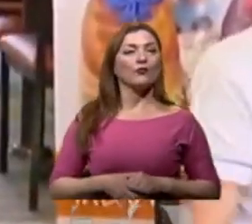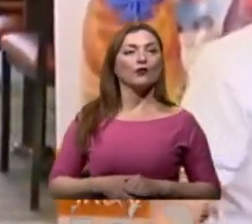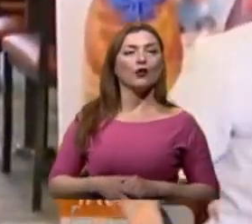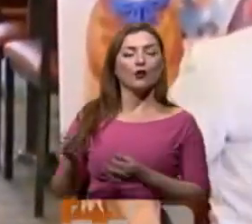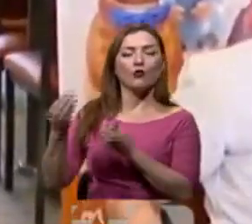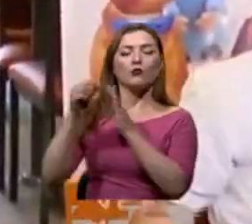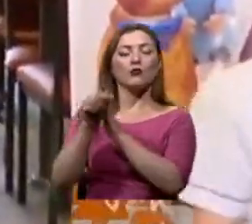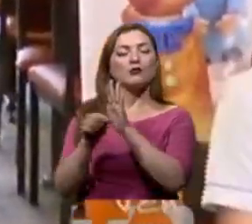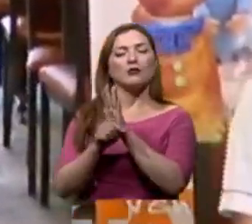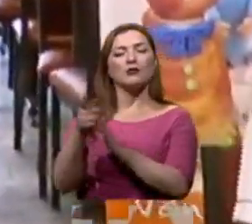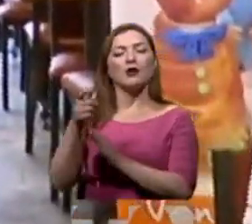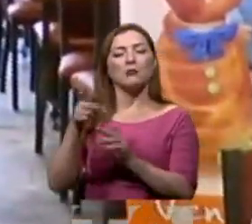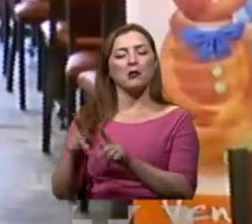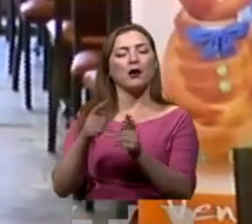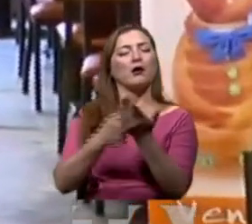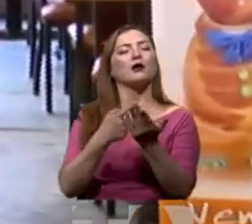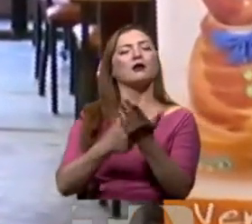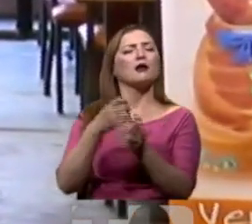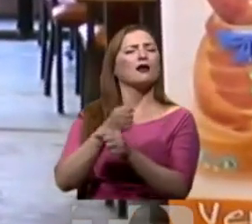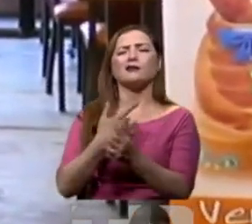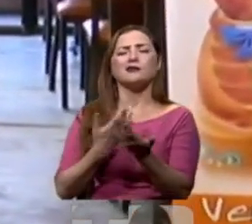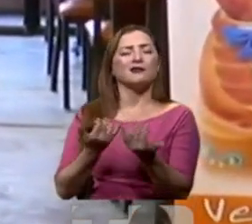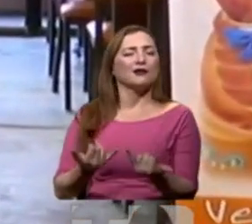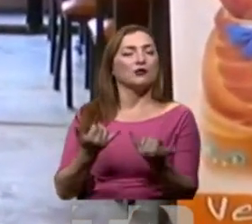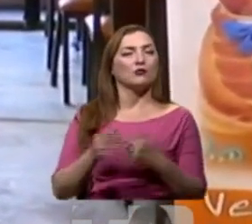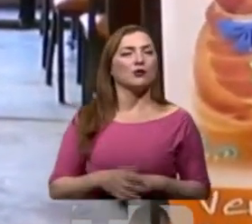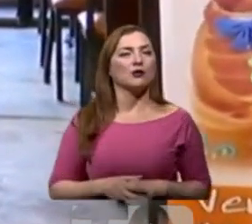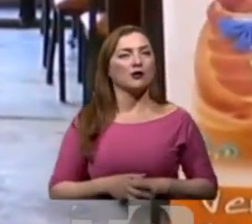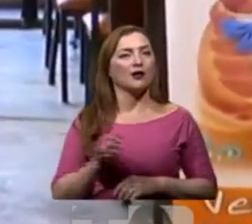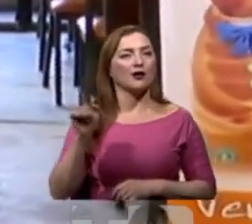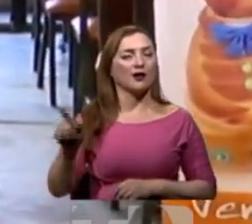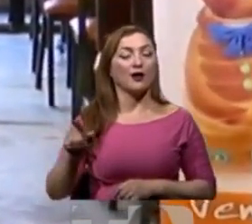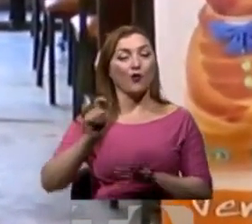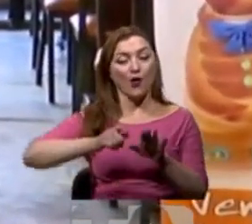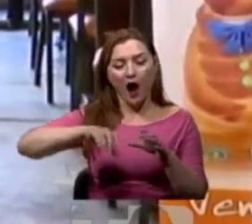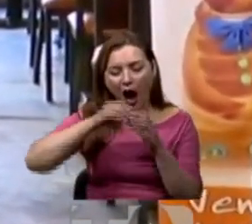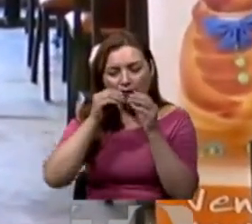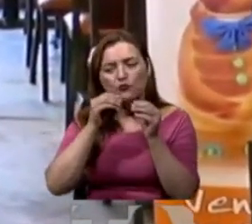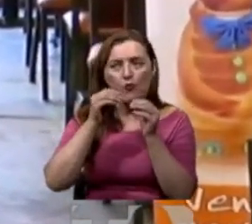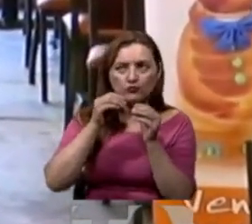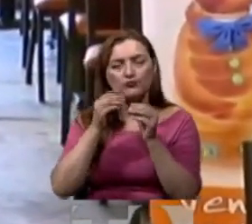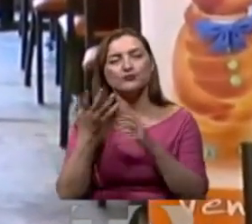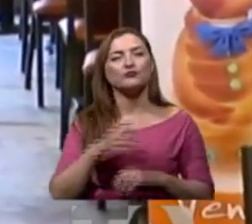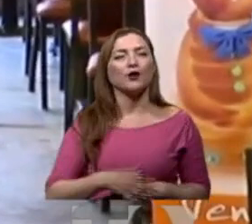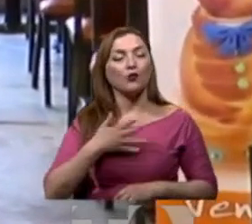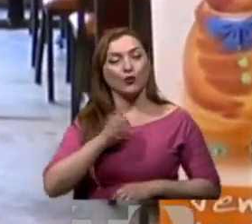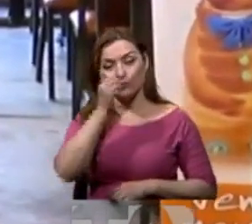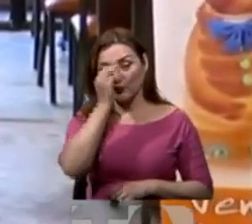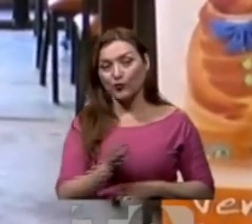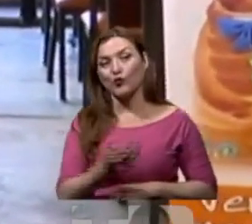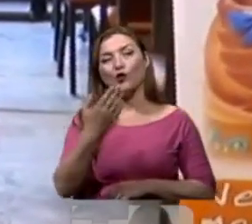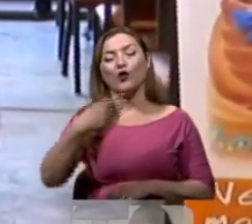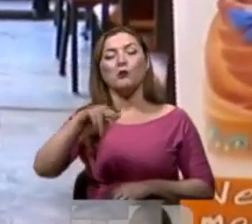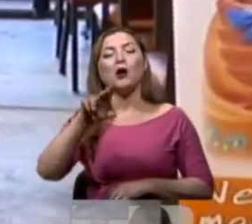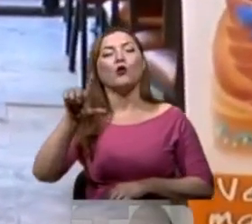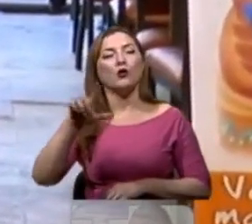cuéntenos un poco, por favor, qué es lo que han preparado hoy para que, mientras usted nos cuenta, ya el jurado vaya probando la guagua. ¿Cómo están? Muy buenos días, Pablo España, mi